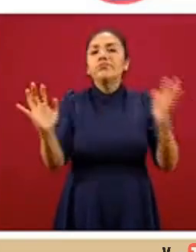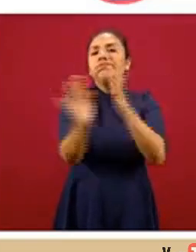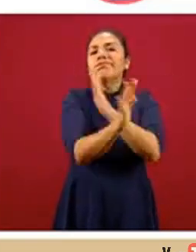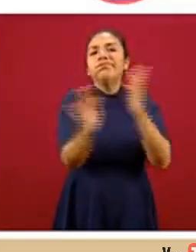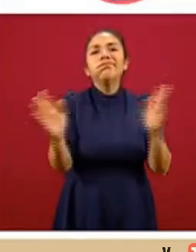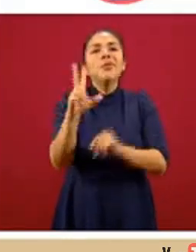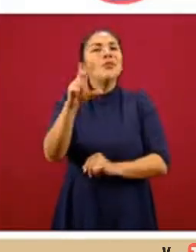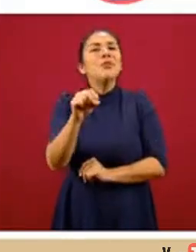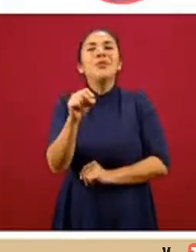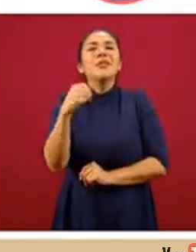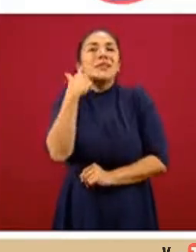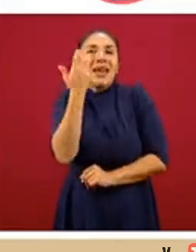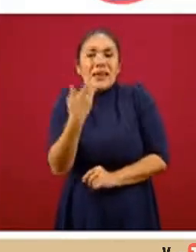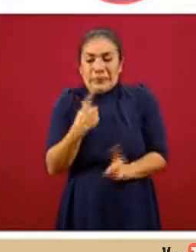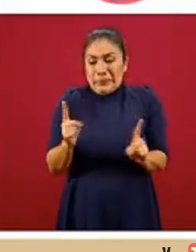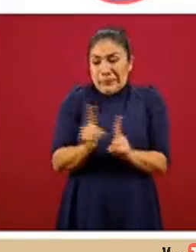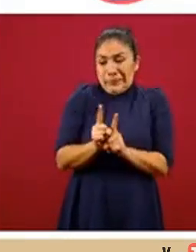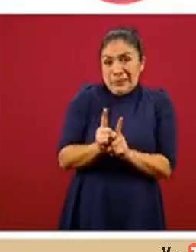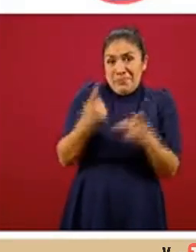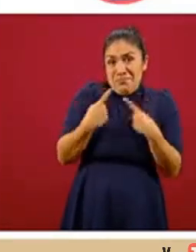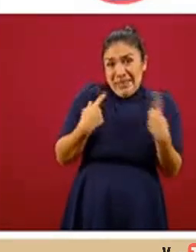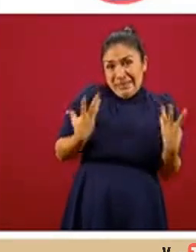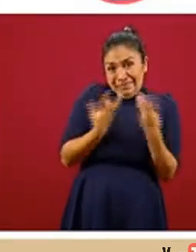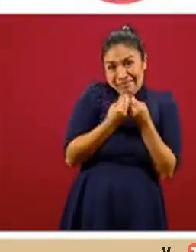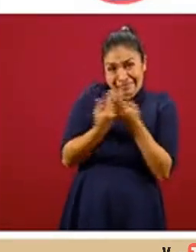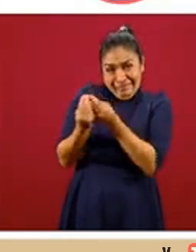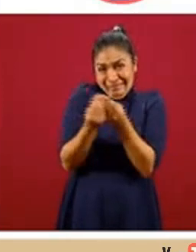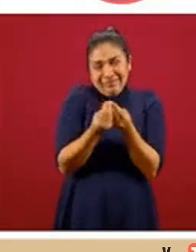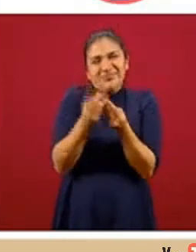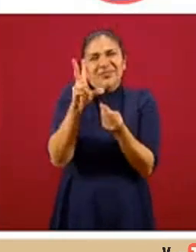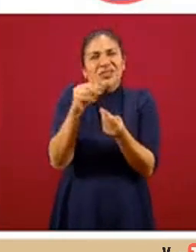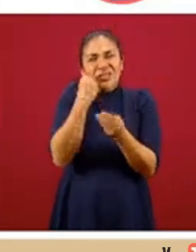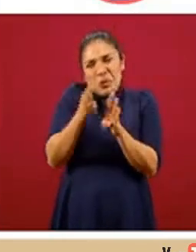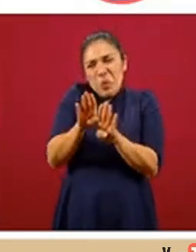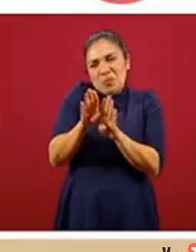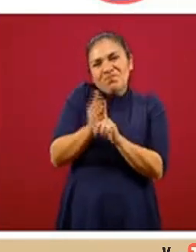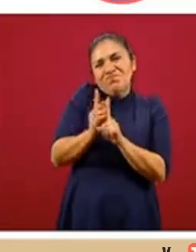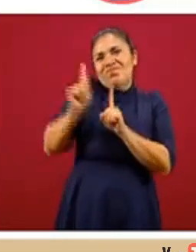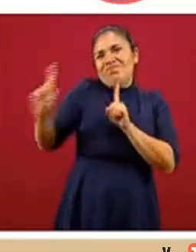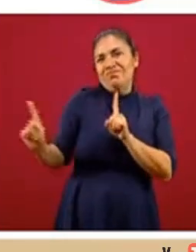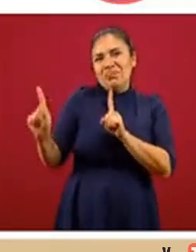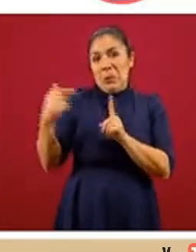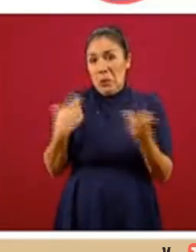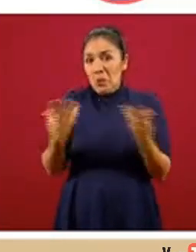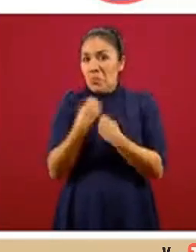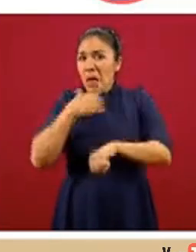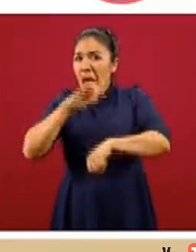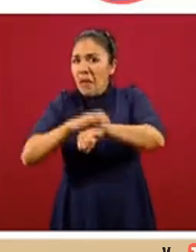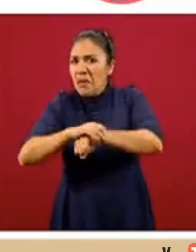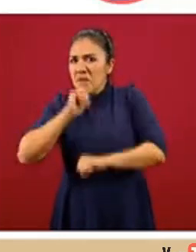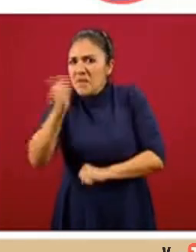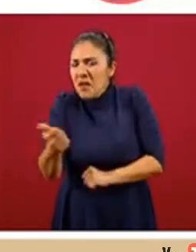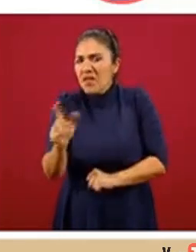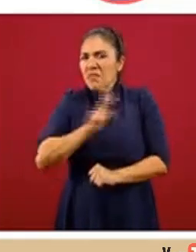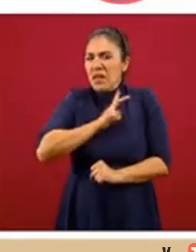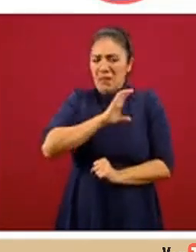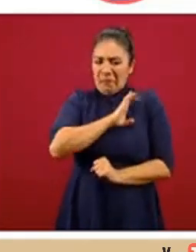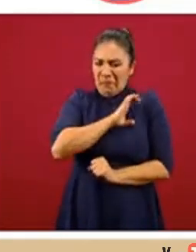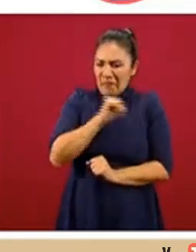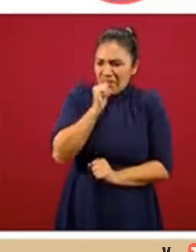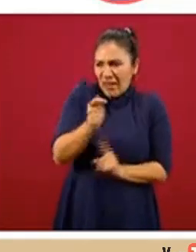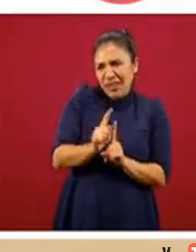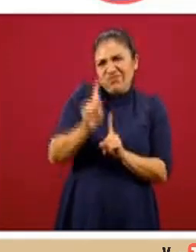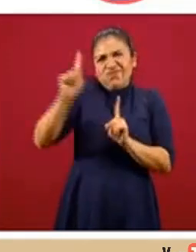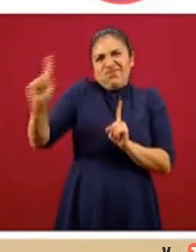estar tan pegados para que otras personas que no pertenecen a nuestro espacio personal